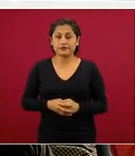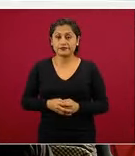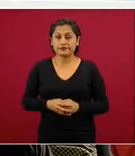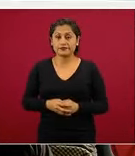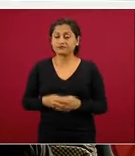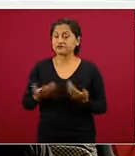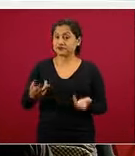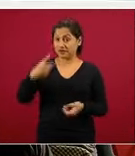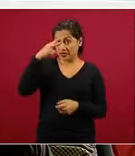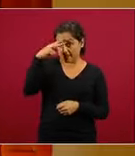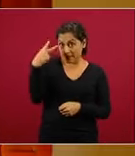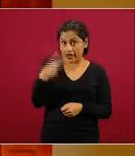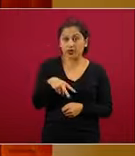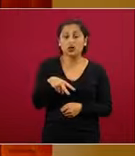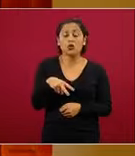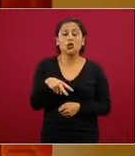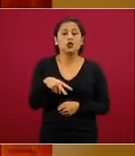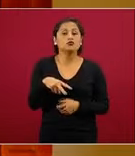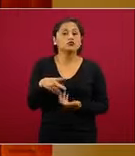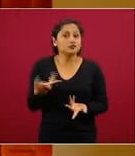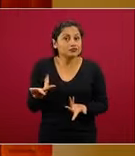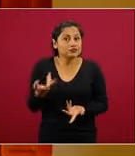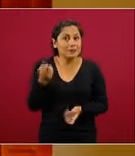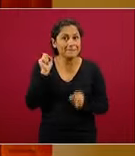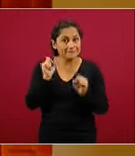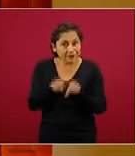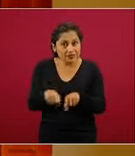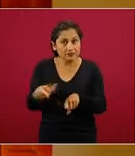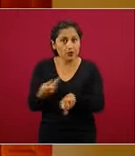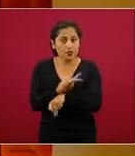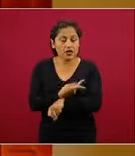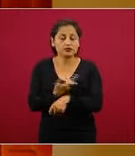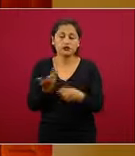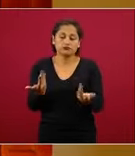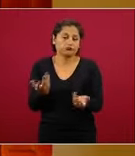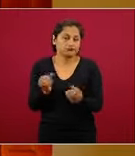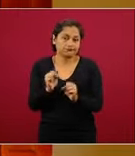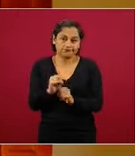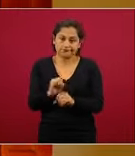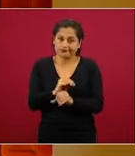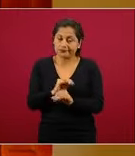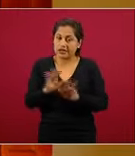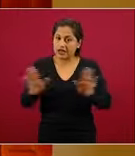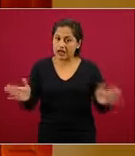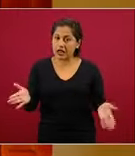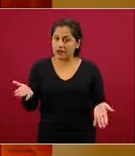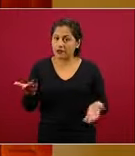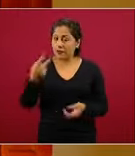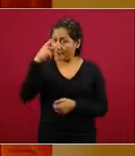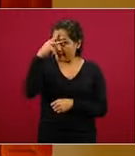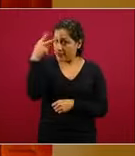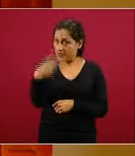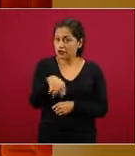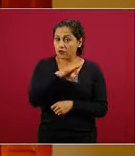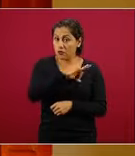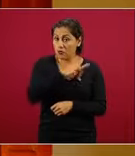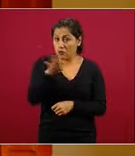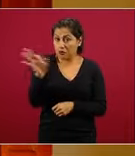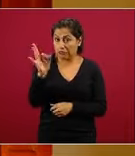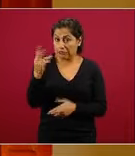¿México está exento de este riesgo? La respuesta es no, evidentemente no. Y lo hemos dicho, por eso hemos hablado de la epidemia larga,